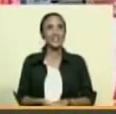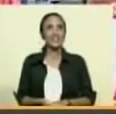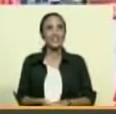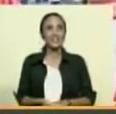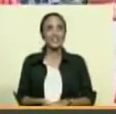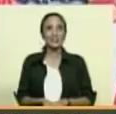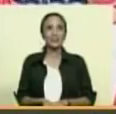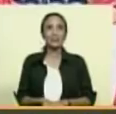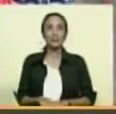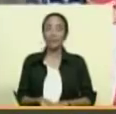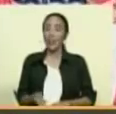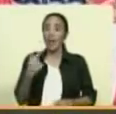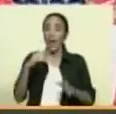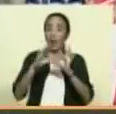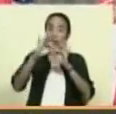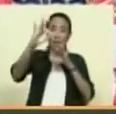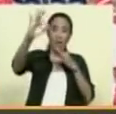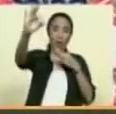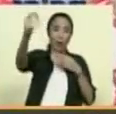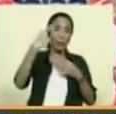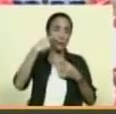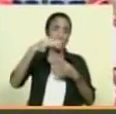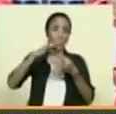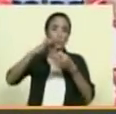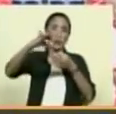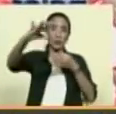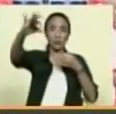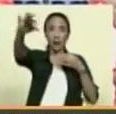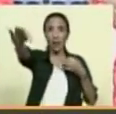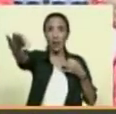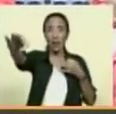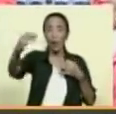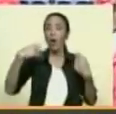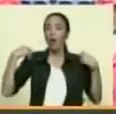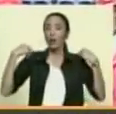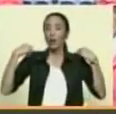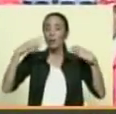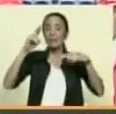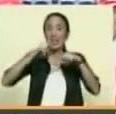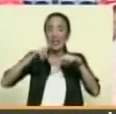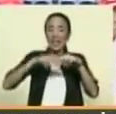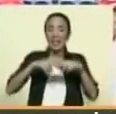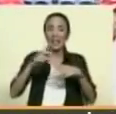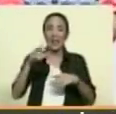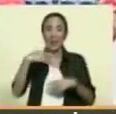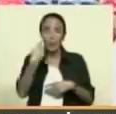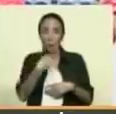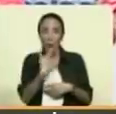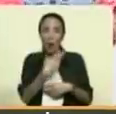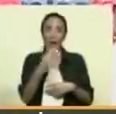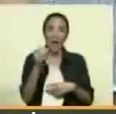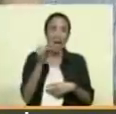camisa anaranjada que está por allá, al camisa negra, al camisa azul, al camisa roja.